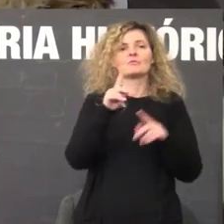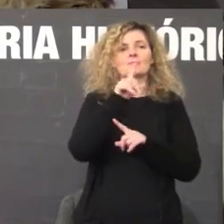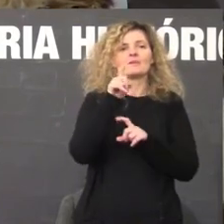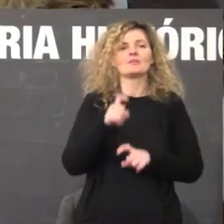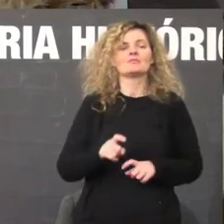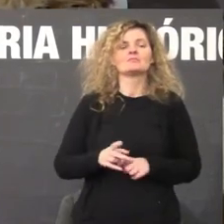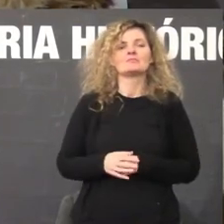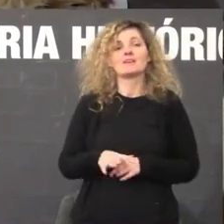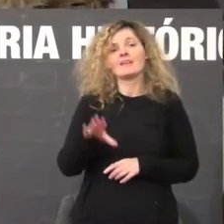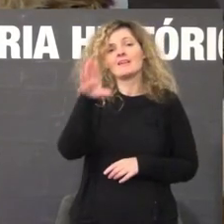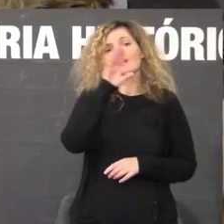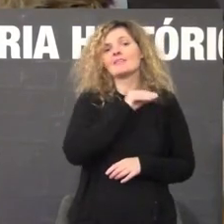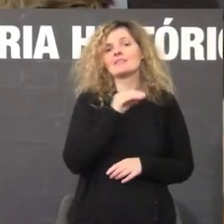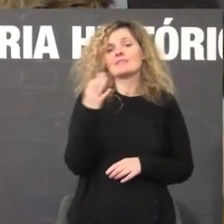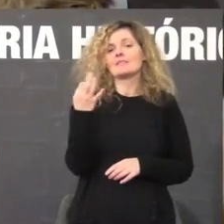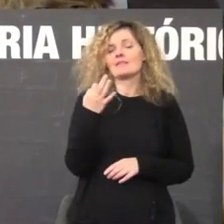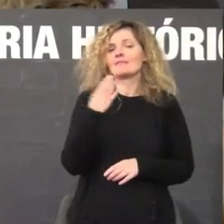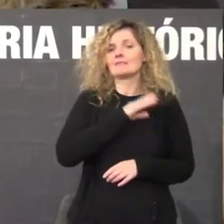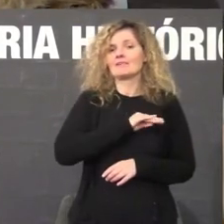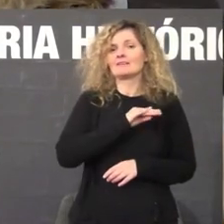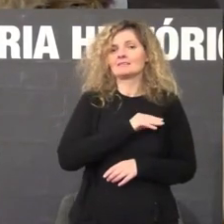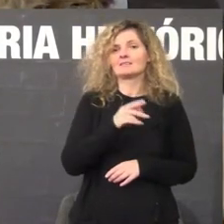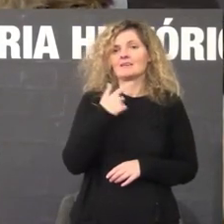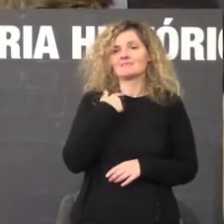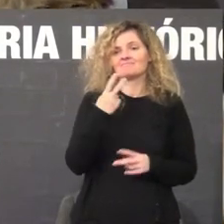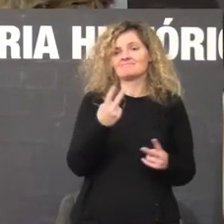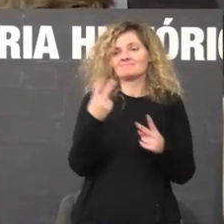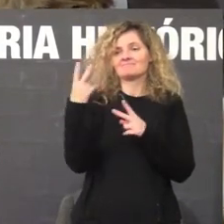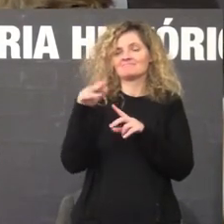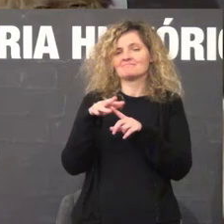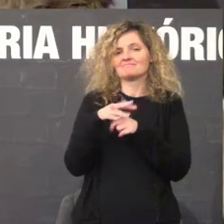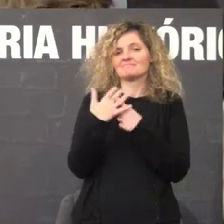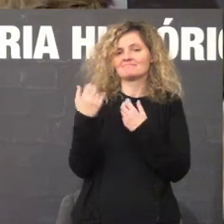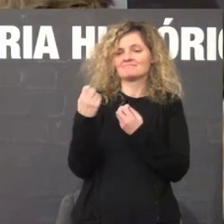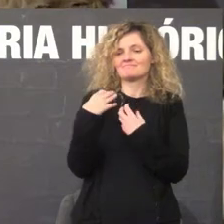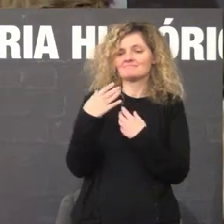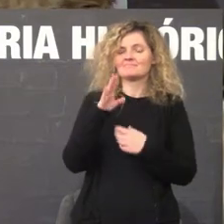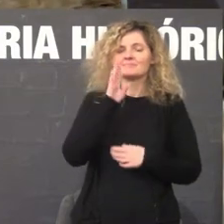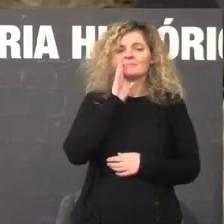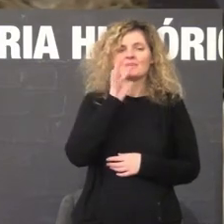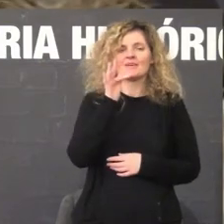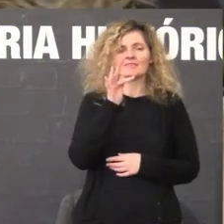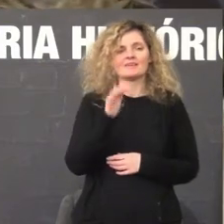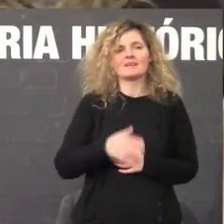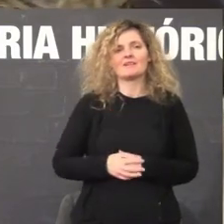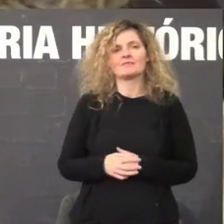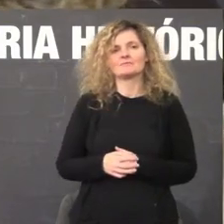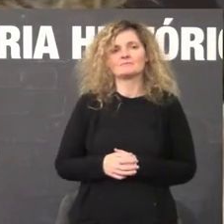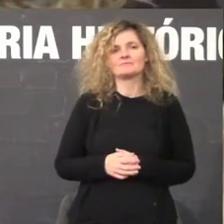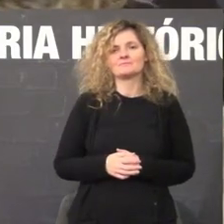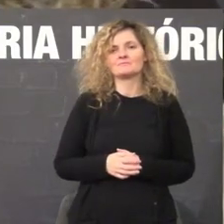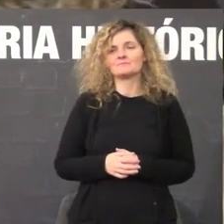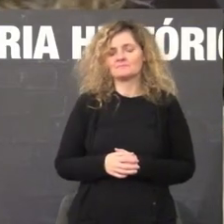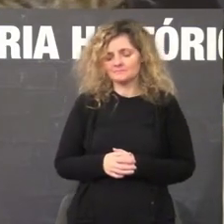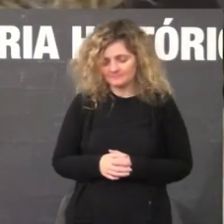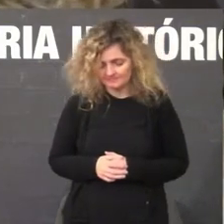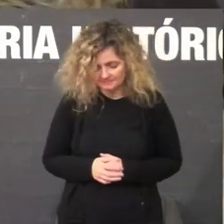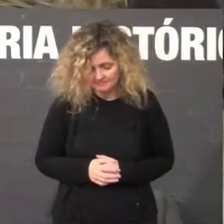que deberíais tener bastantes, ¿no? A la vista de todo lo que nos ha contado Fernando.